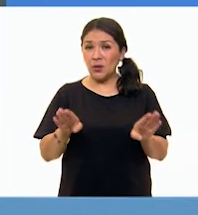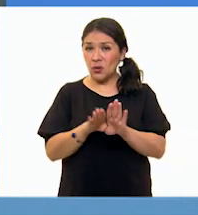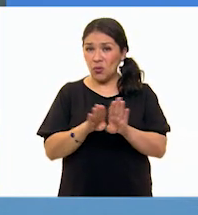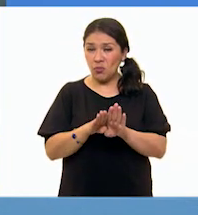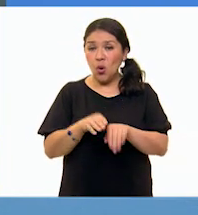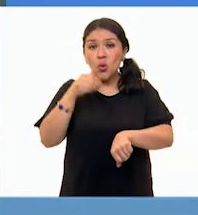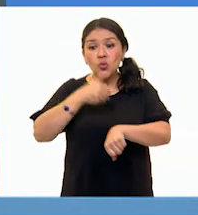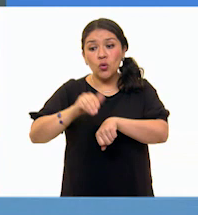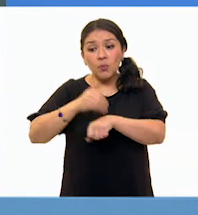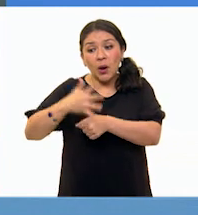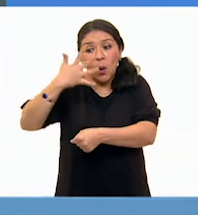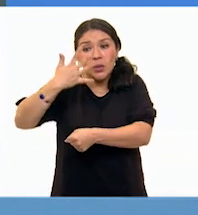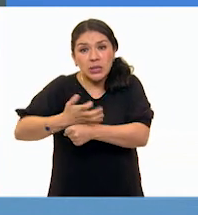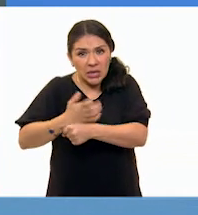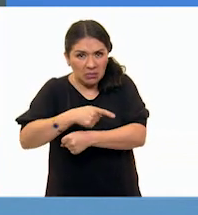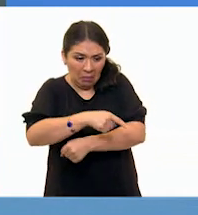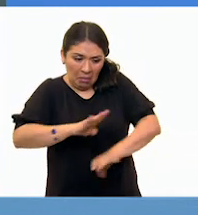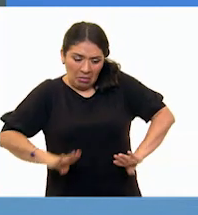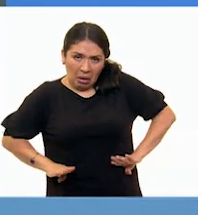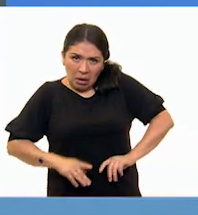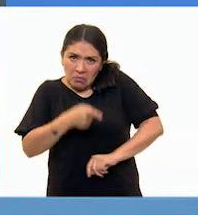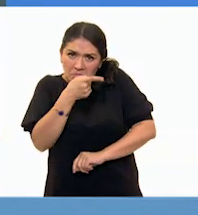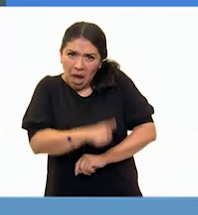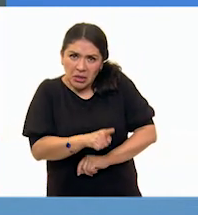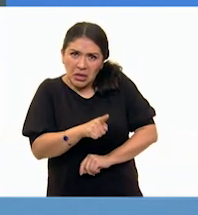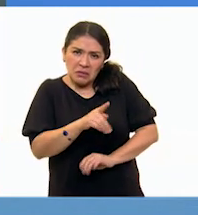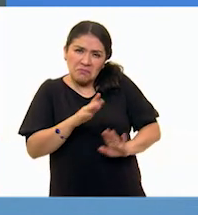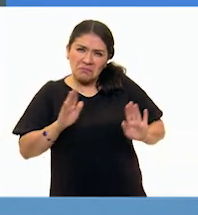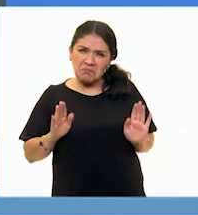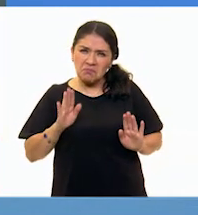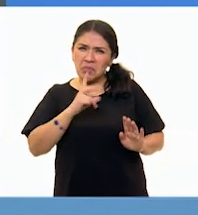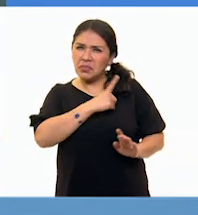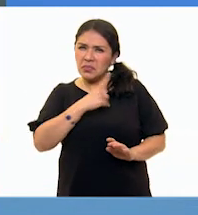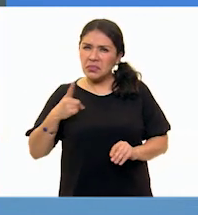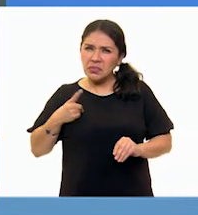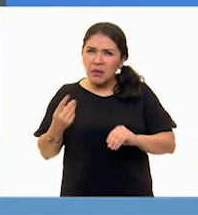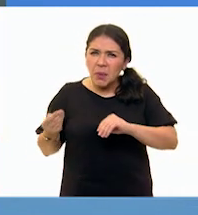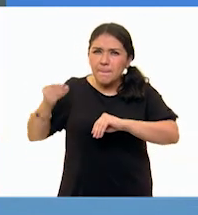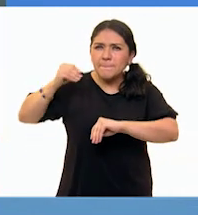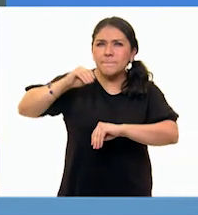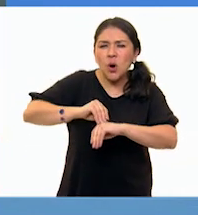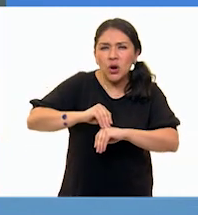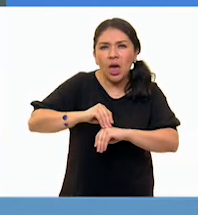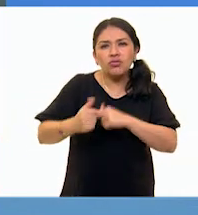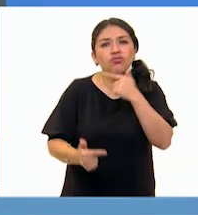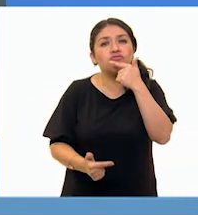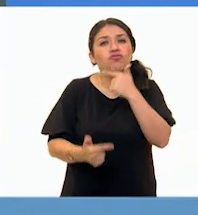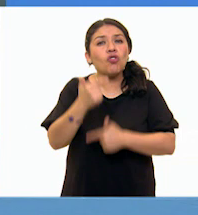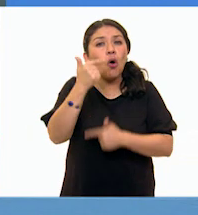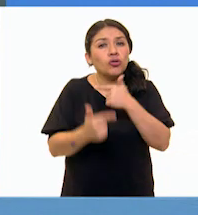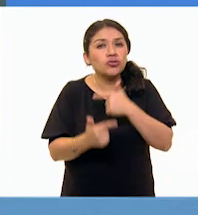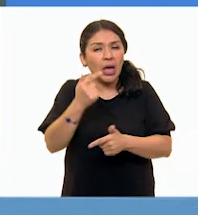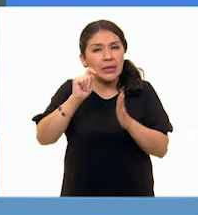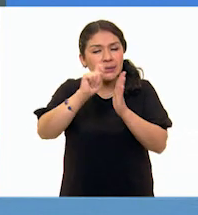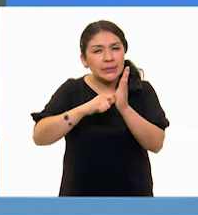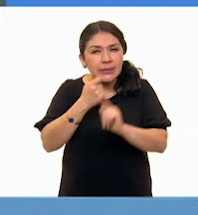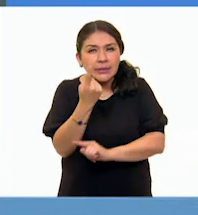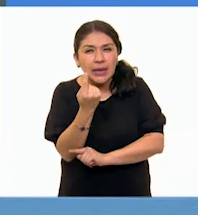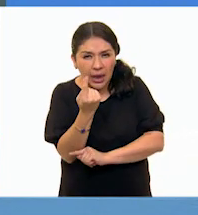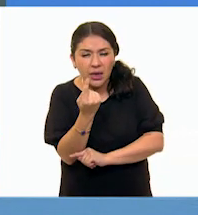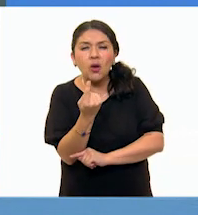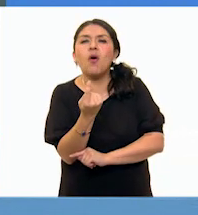figura 5, según lo que estamos viendo, aumentará en 12 cerillos. Por lo que